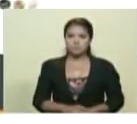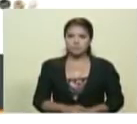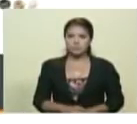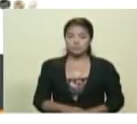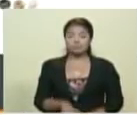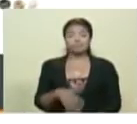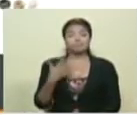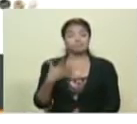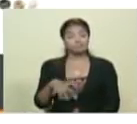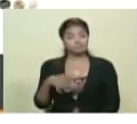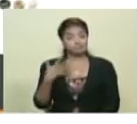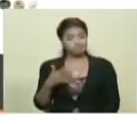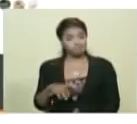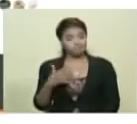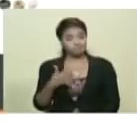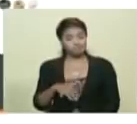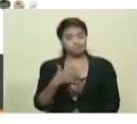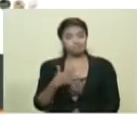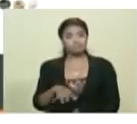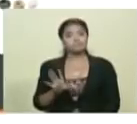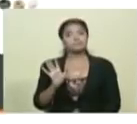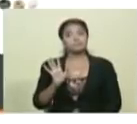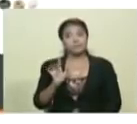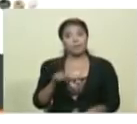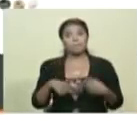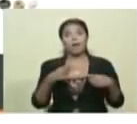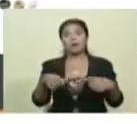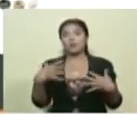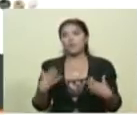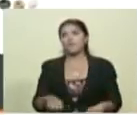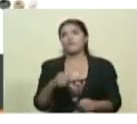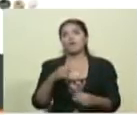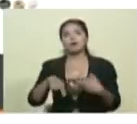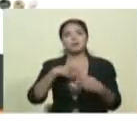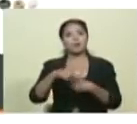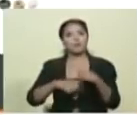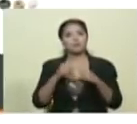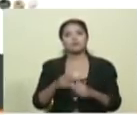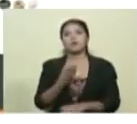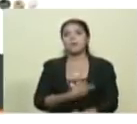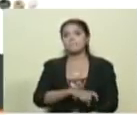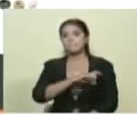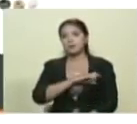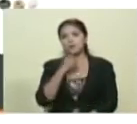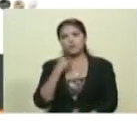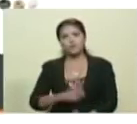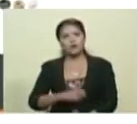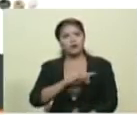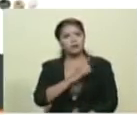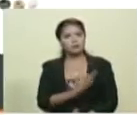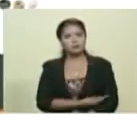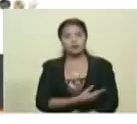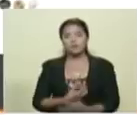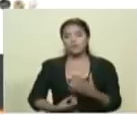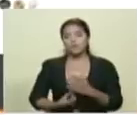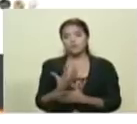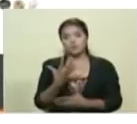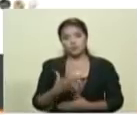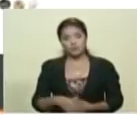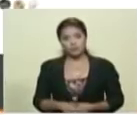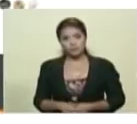Ay, se les está pasando la mano. Van a generar una fuerza revolucionaria en España más allá de la que ha surgido.